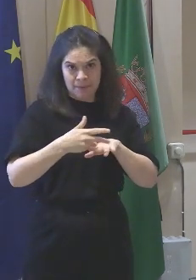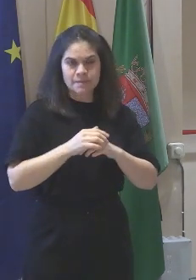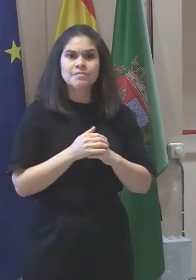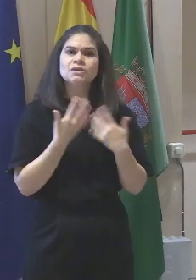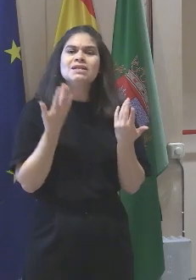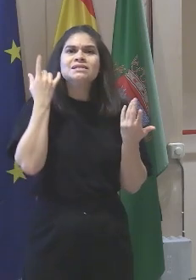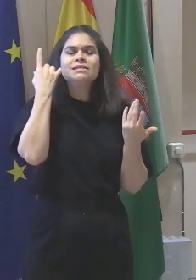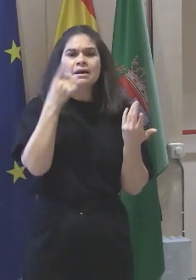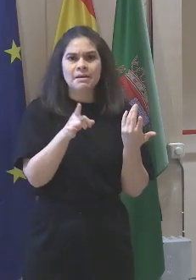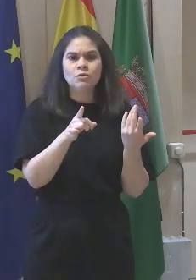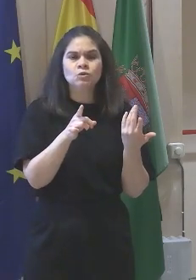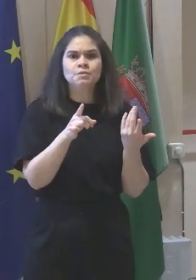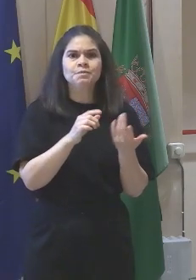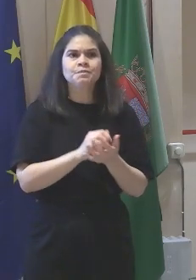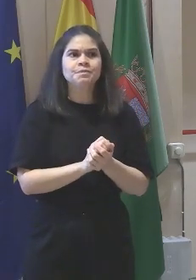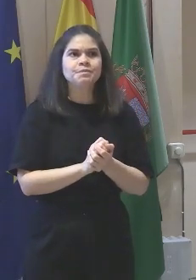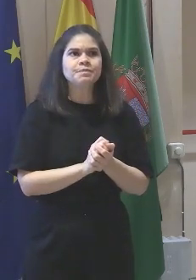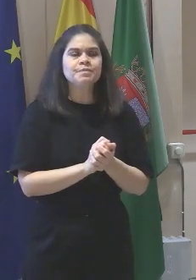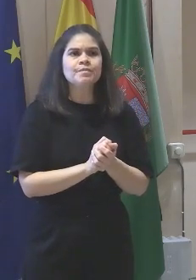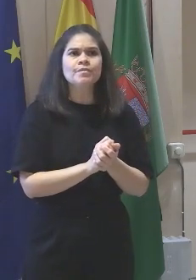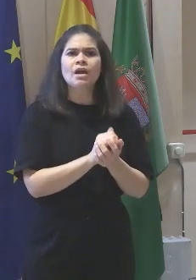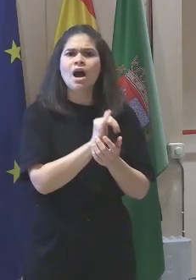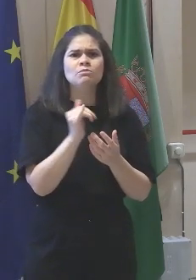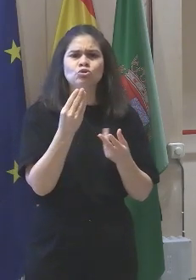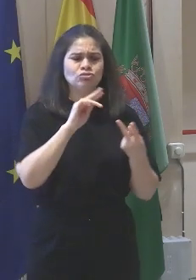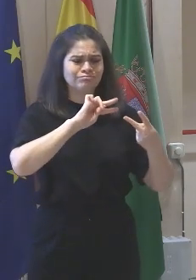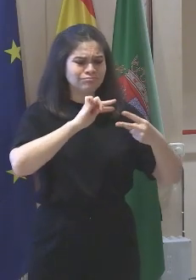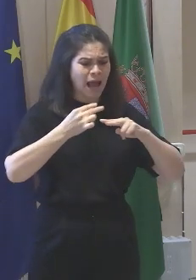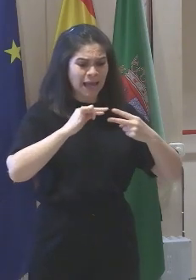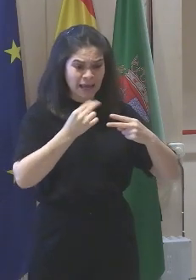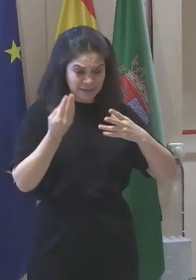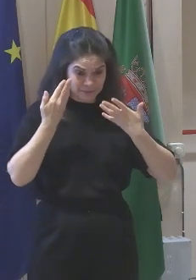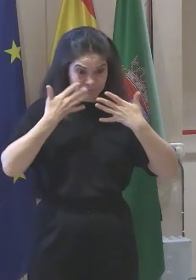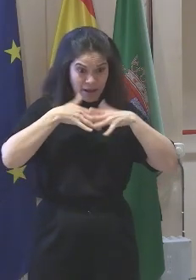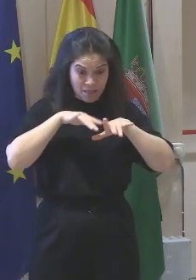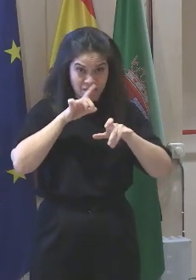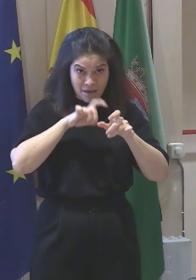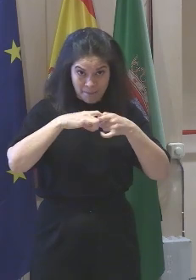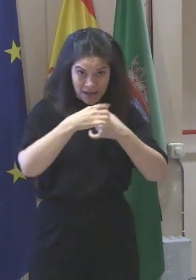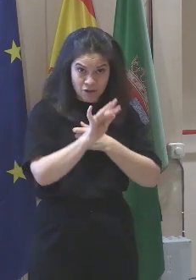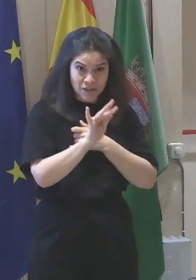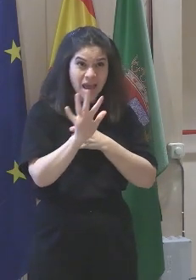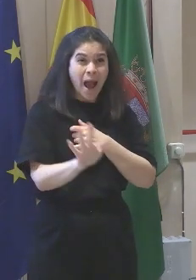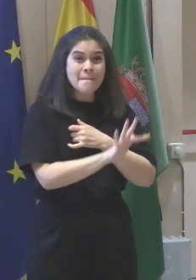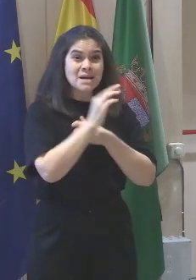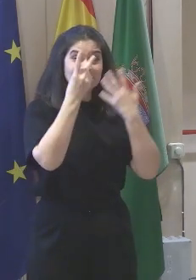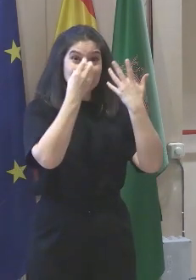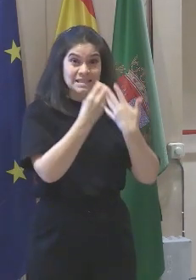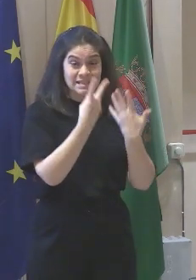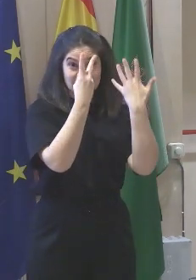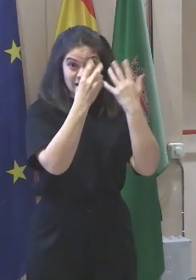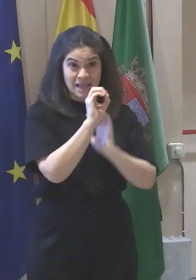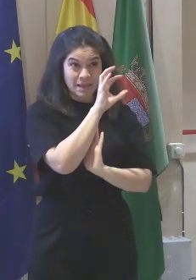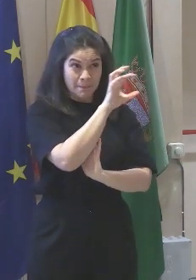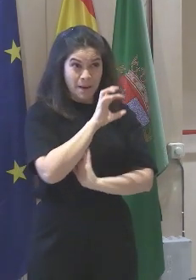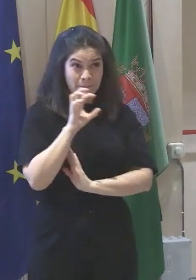sabemos que hay muchos genes implicados, hay más de 70 regiones